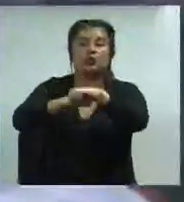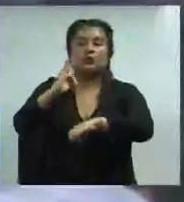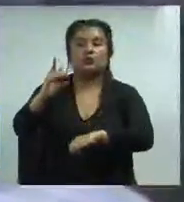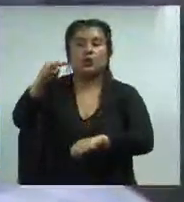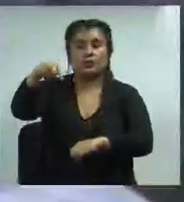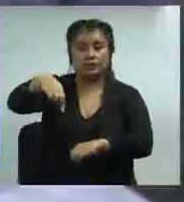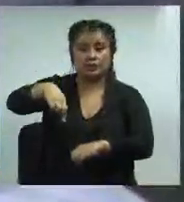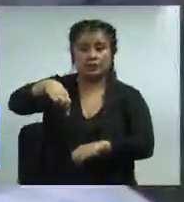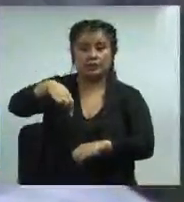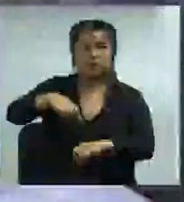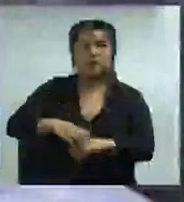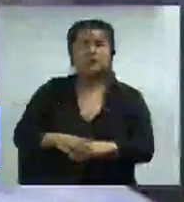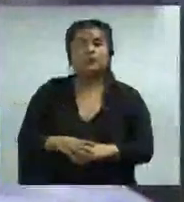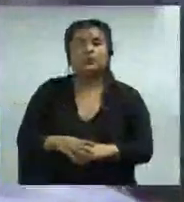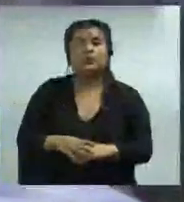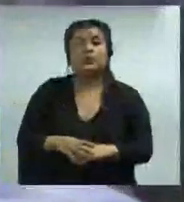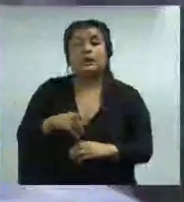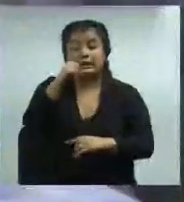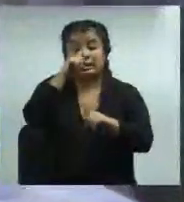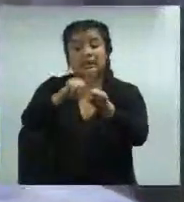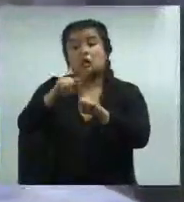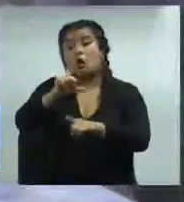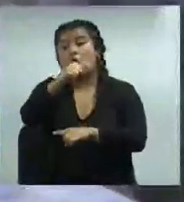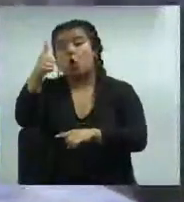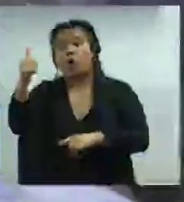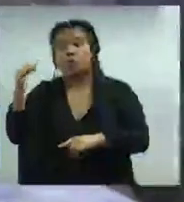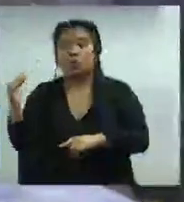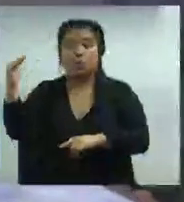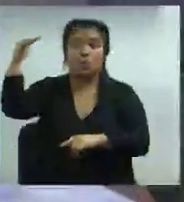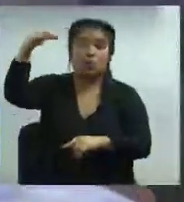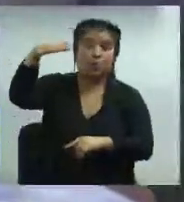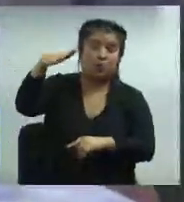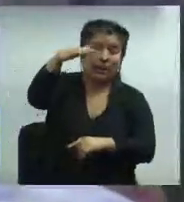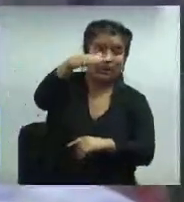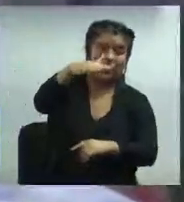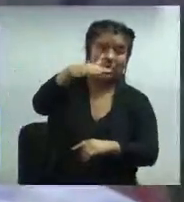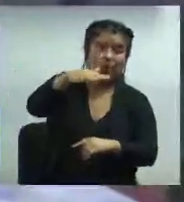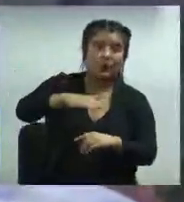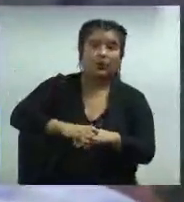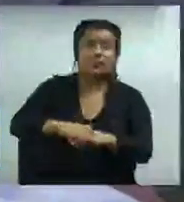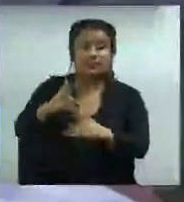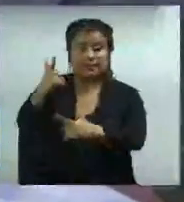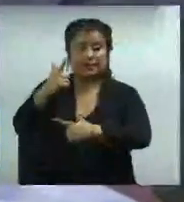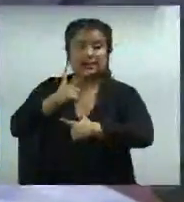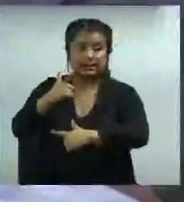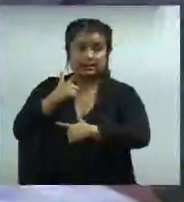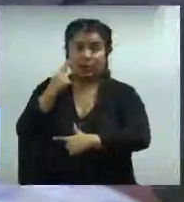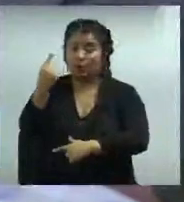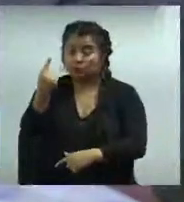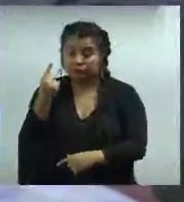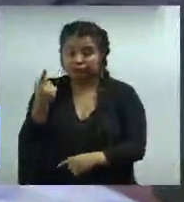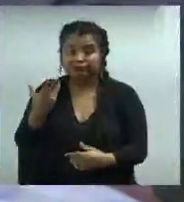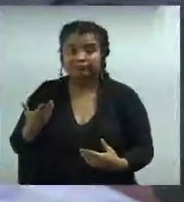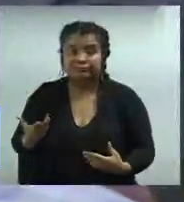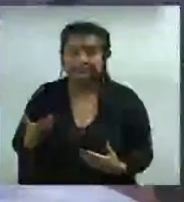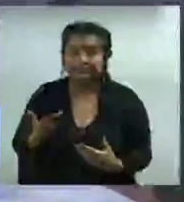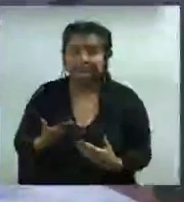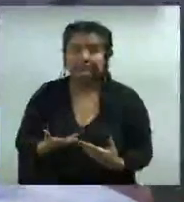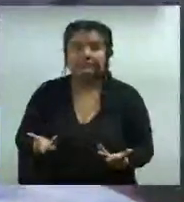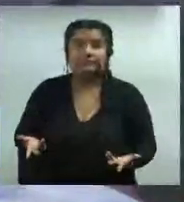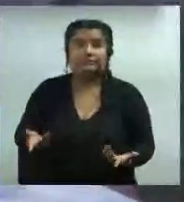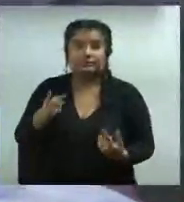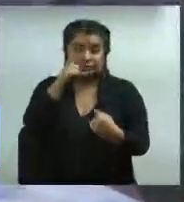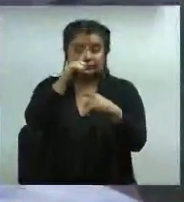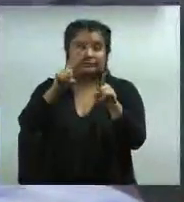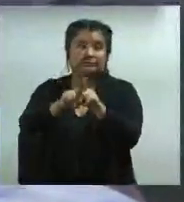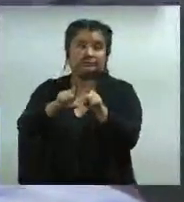Comunidades Forestales, y un vuelo ha sido con una avioneta del Ejército, que